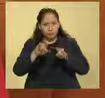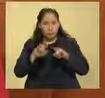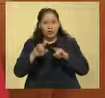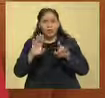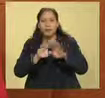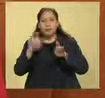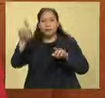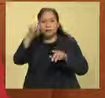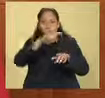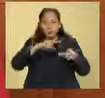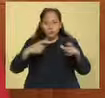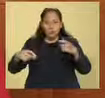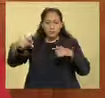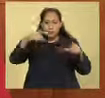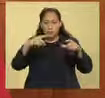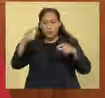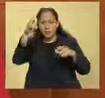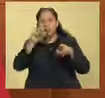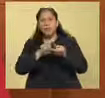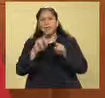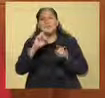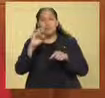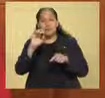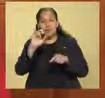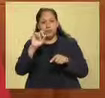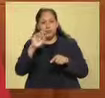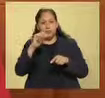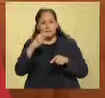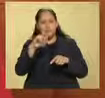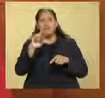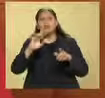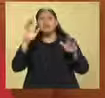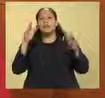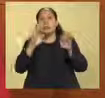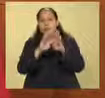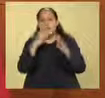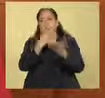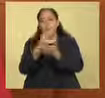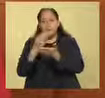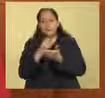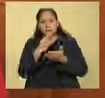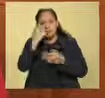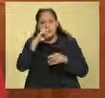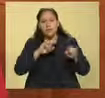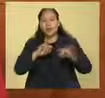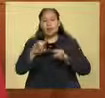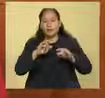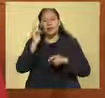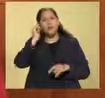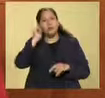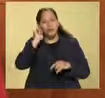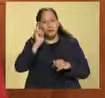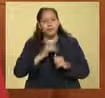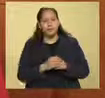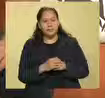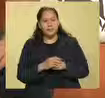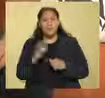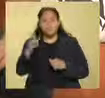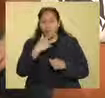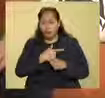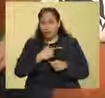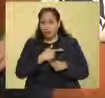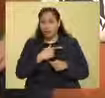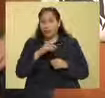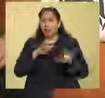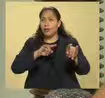rodríguez antes de que se cierre para las remodelaciones del ojalá la fórmula1 ojalá ojalá te gustaría llegar a